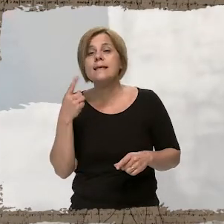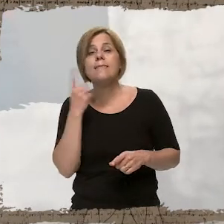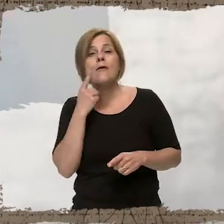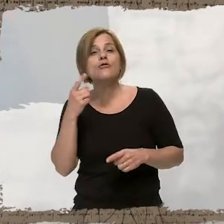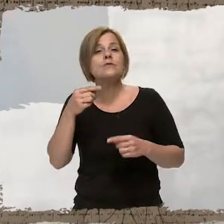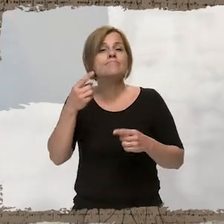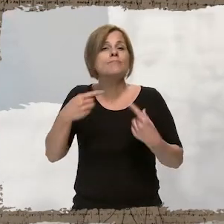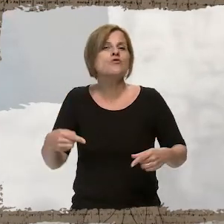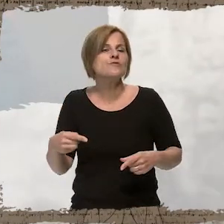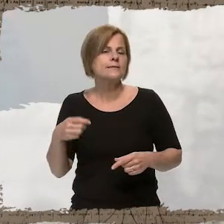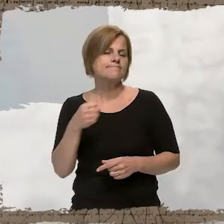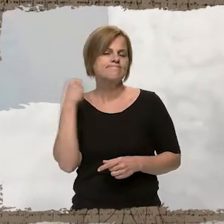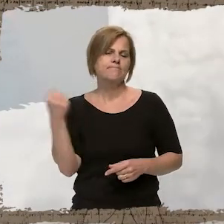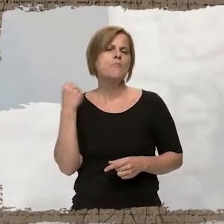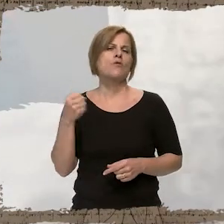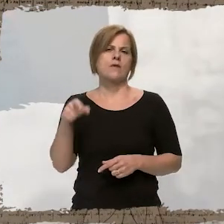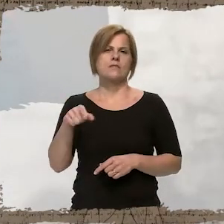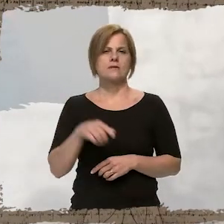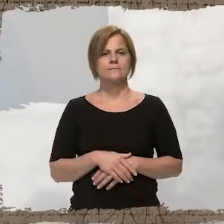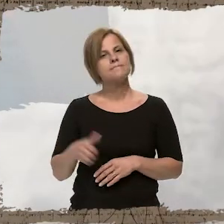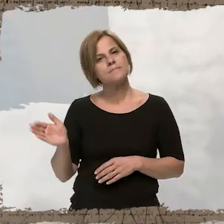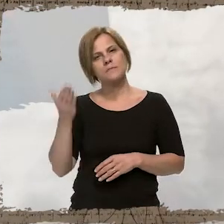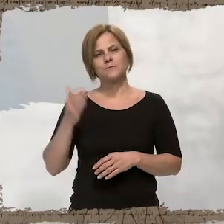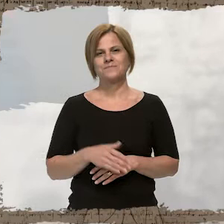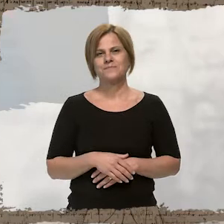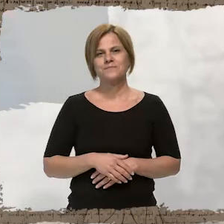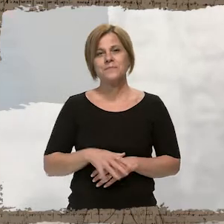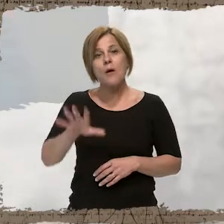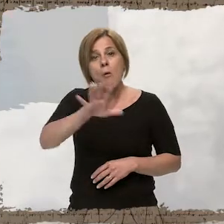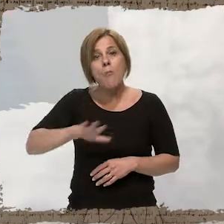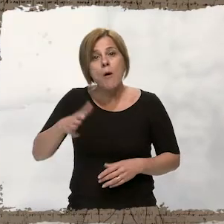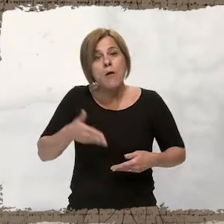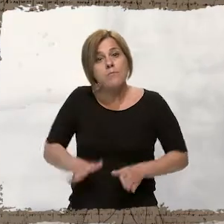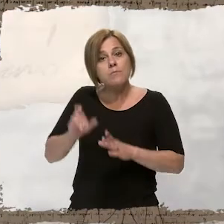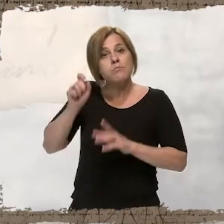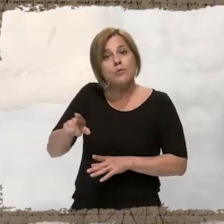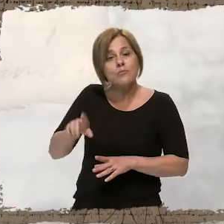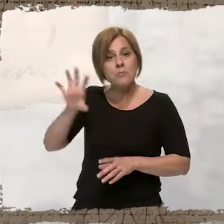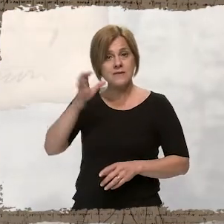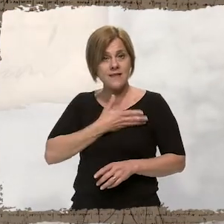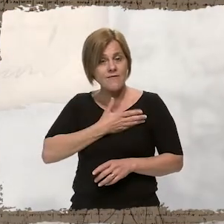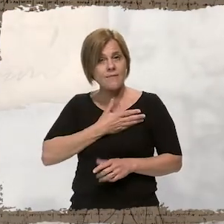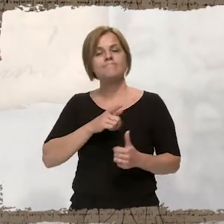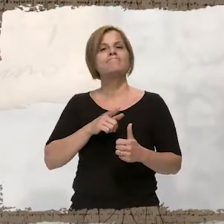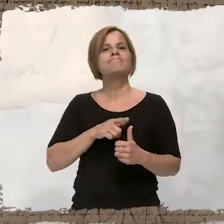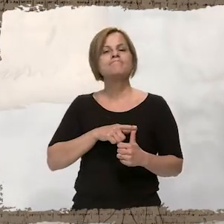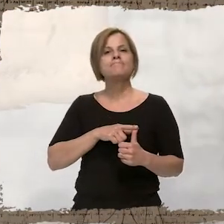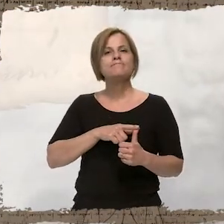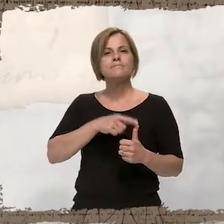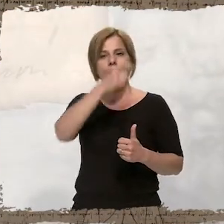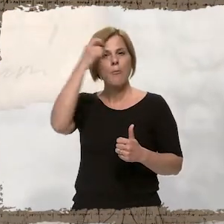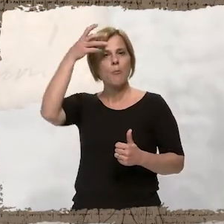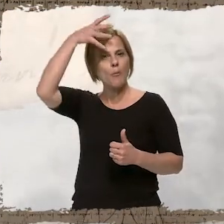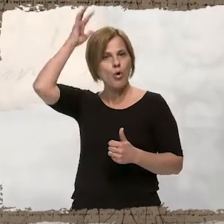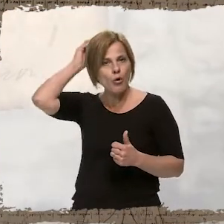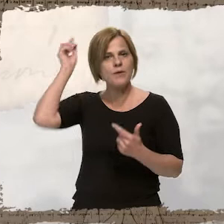ellos y a conocer datos realmente importantes a continuación de los pueblos originarios que habitan nuestra provincia de santa fe